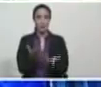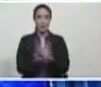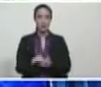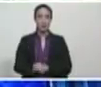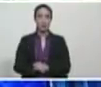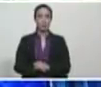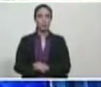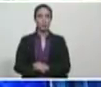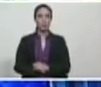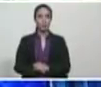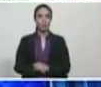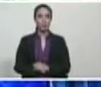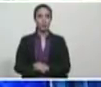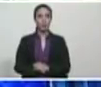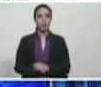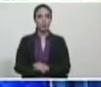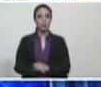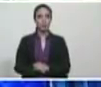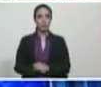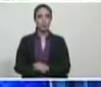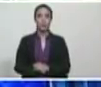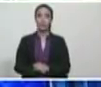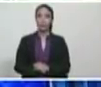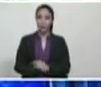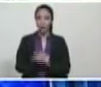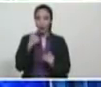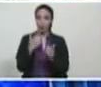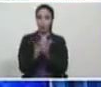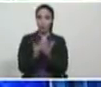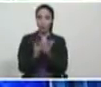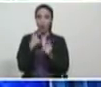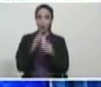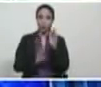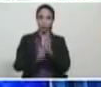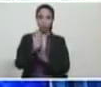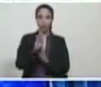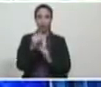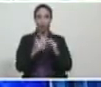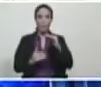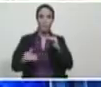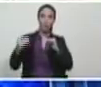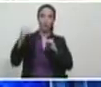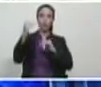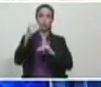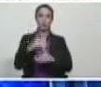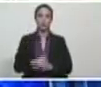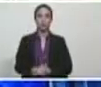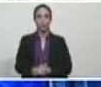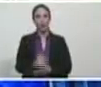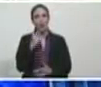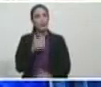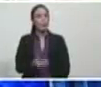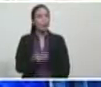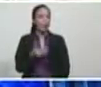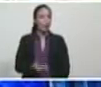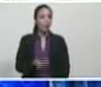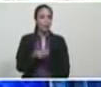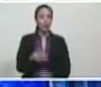que existen y que tienen que ser potenciados. Por eso me pareció muy